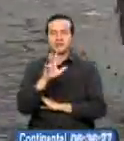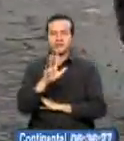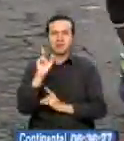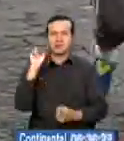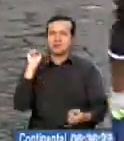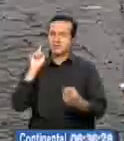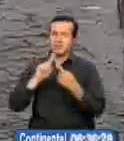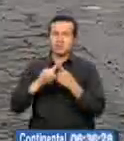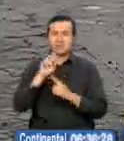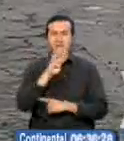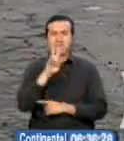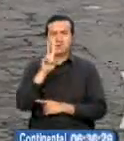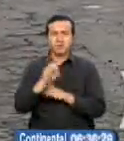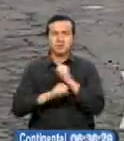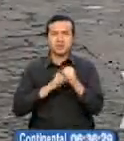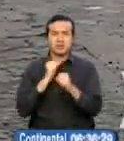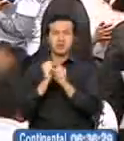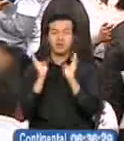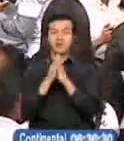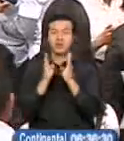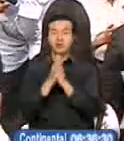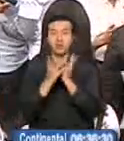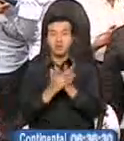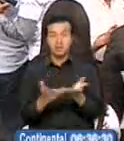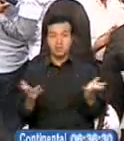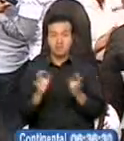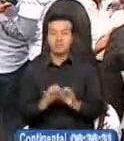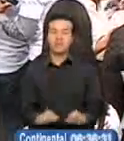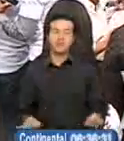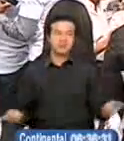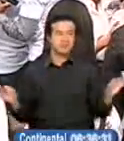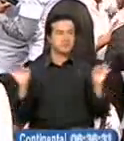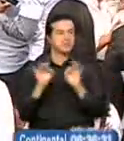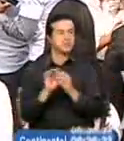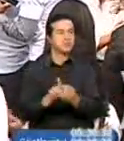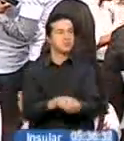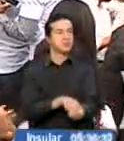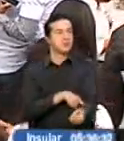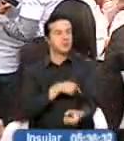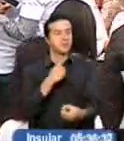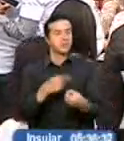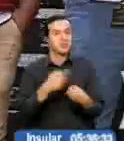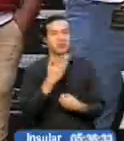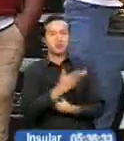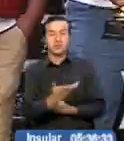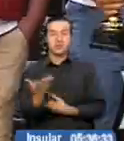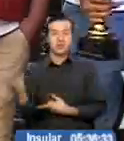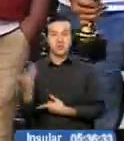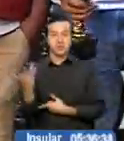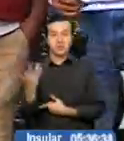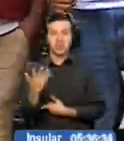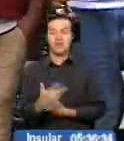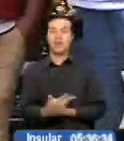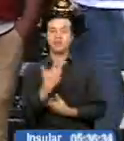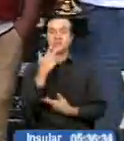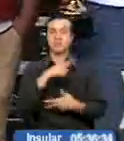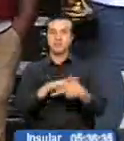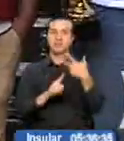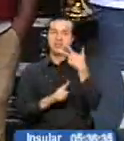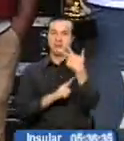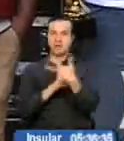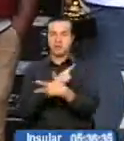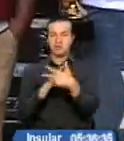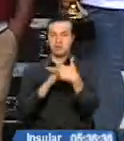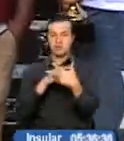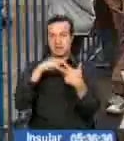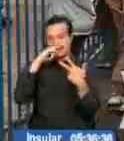ya 42 años, este evento se ha constituido una parte esencial de la tradición quiteña y sus fiestas. Hay tres categorías de competidores. Los